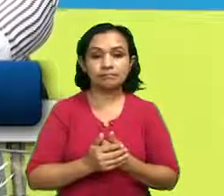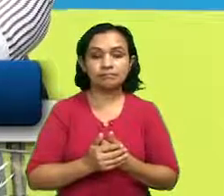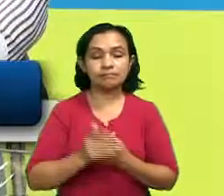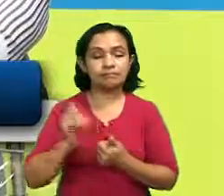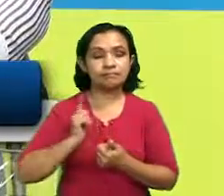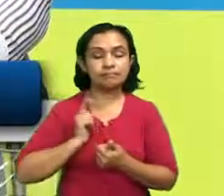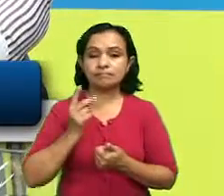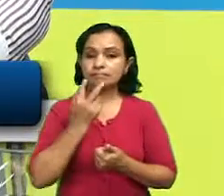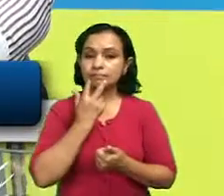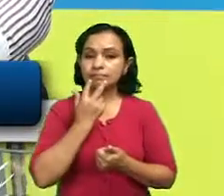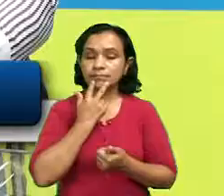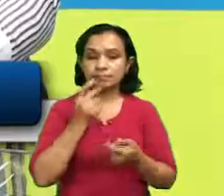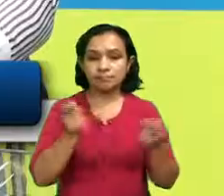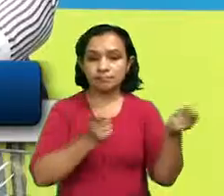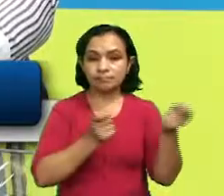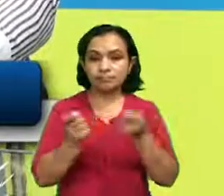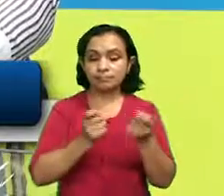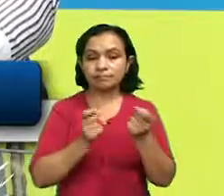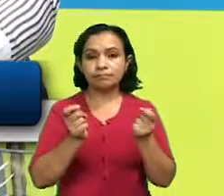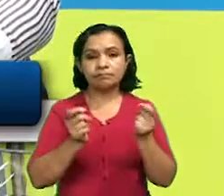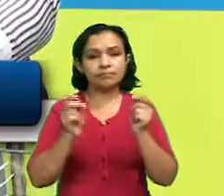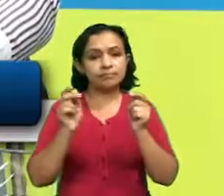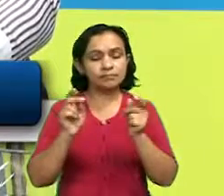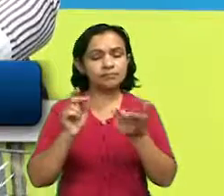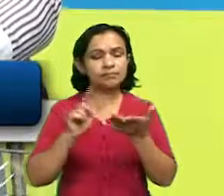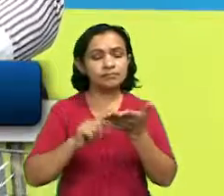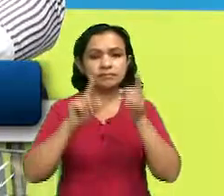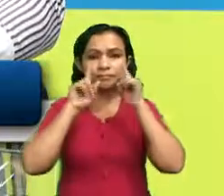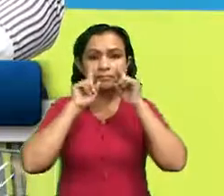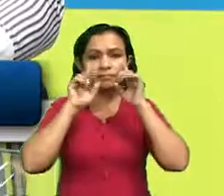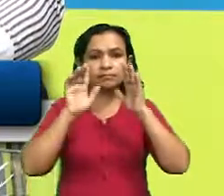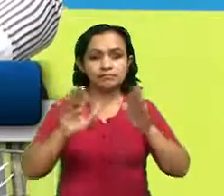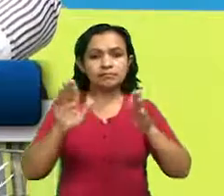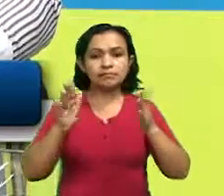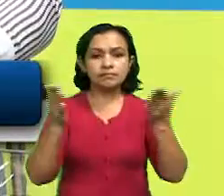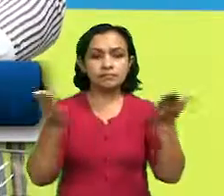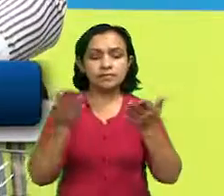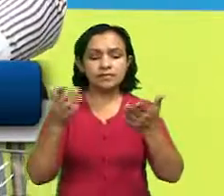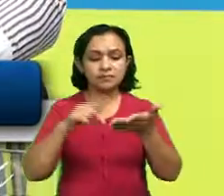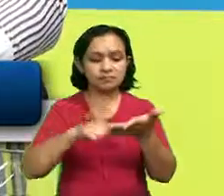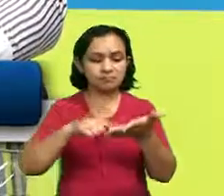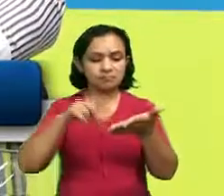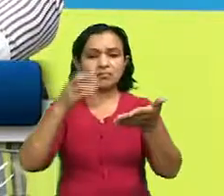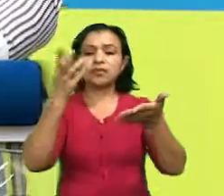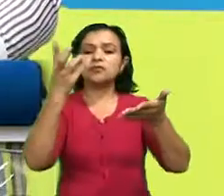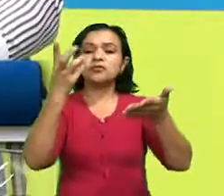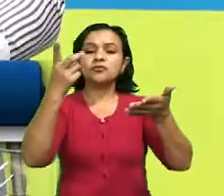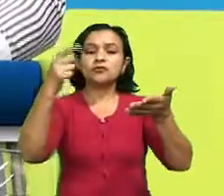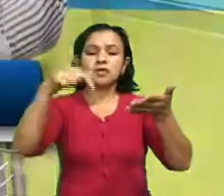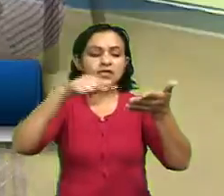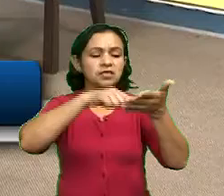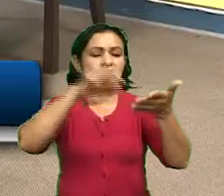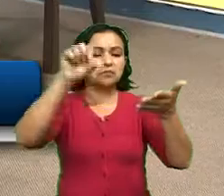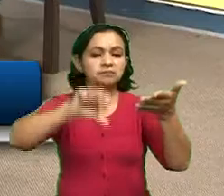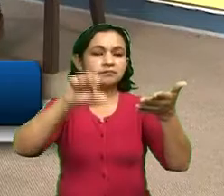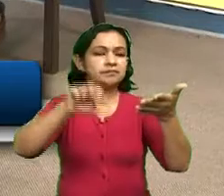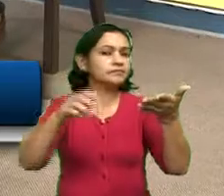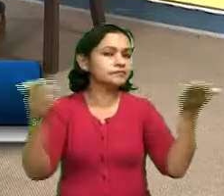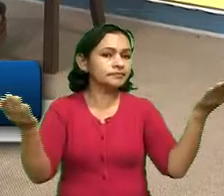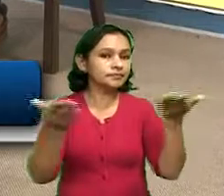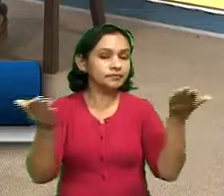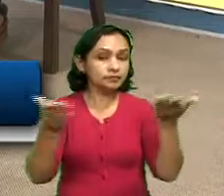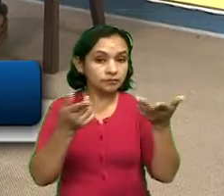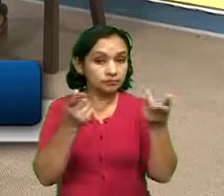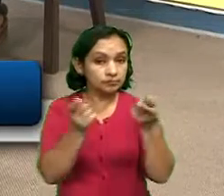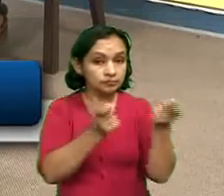no tienen el control como tal, pero sí tienen una supervisión por el caso del vencimiento, que es el tema que claro estamos que hablando sí. hoy. Sí, ustedes